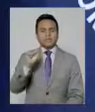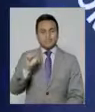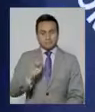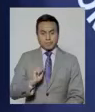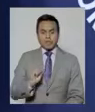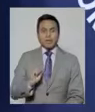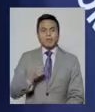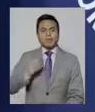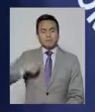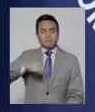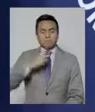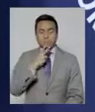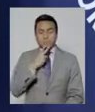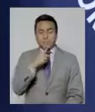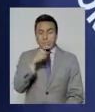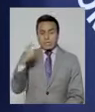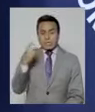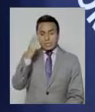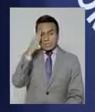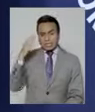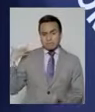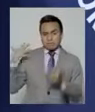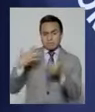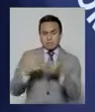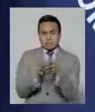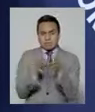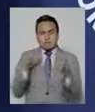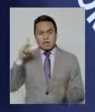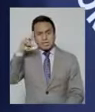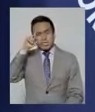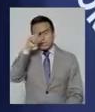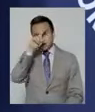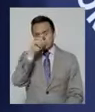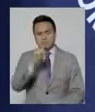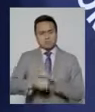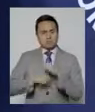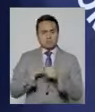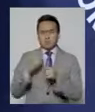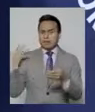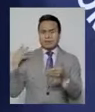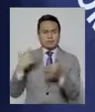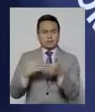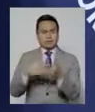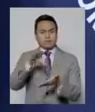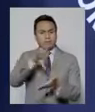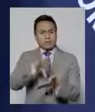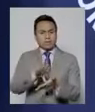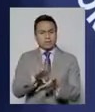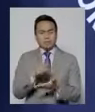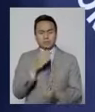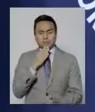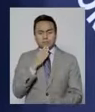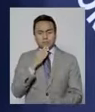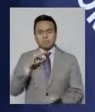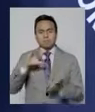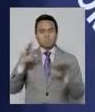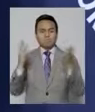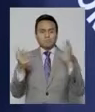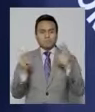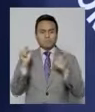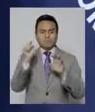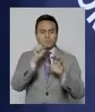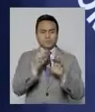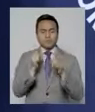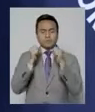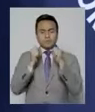Hemos estado viviendo los 100 días probablemente más difíciles de los últimos años en nuestro país y por supuesto que también en el mundo.